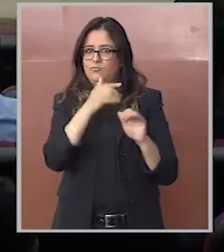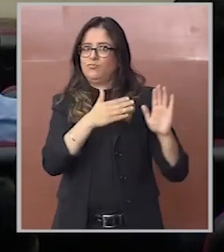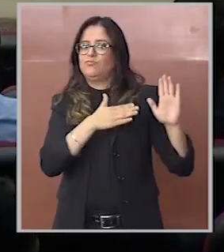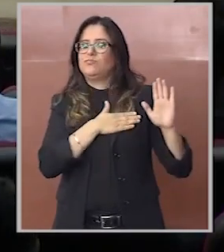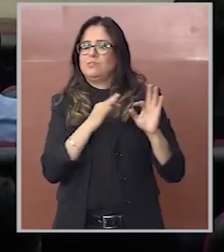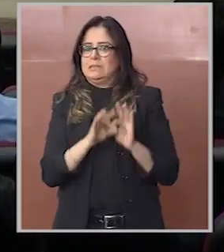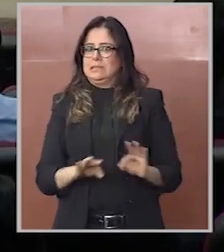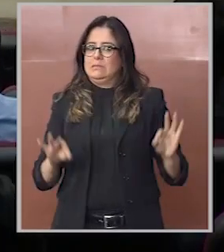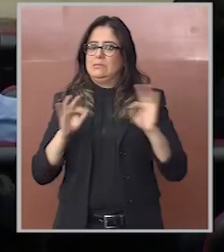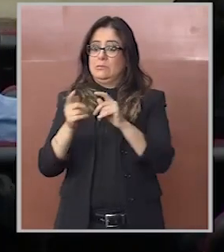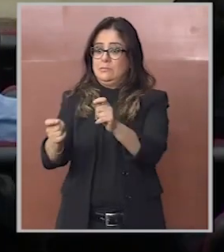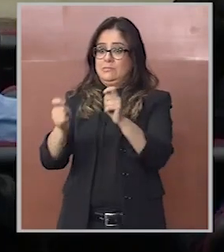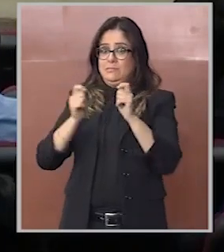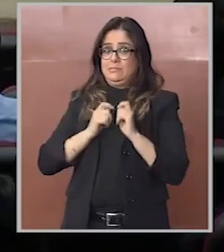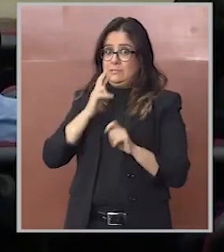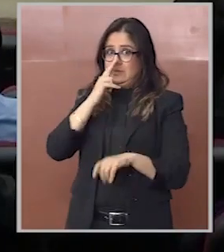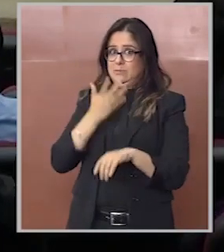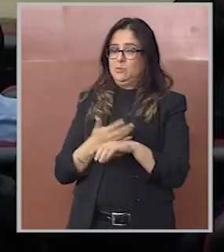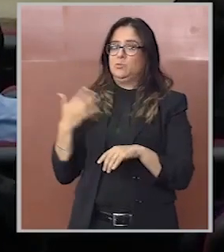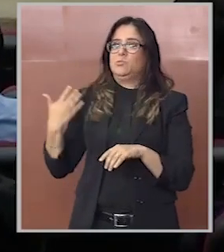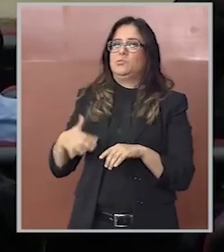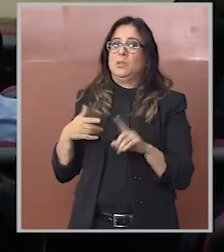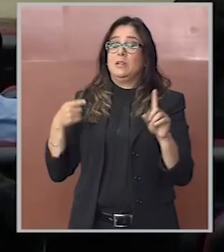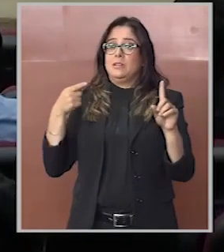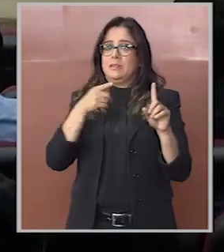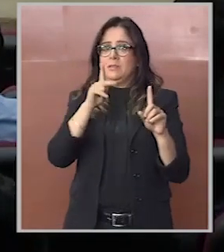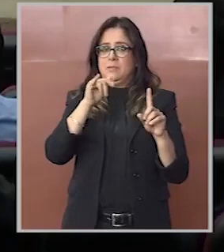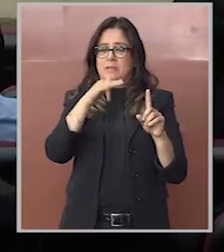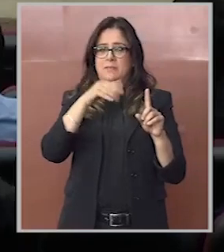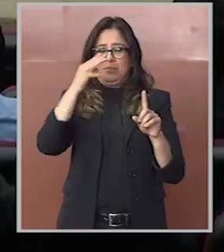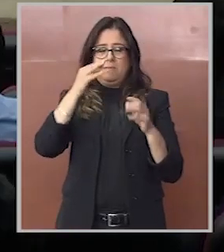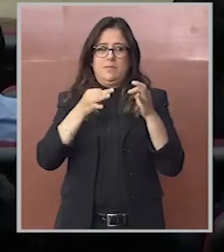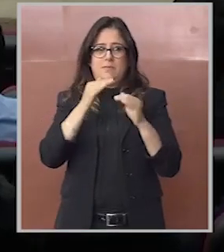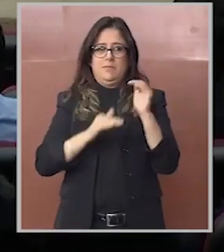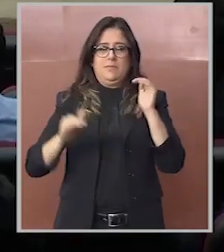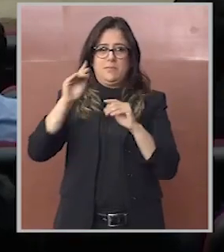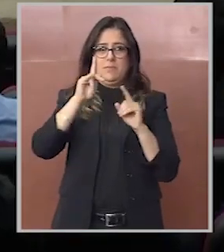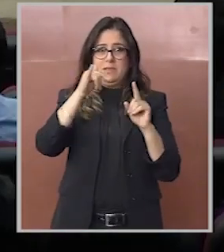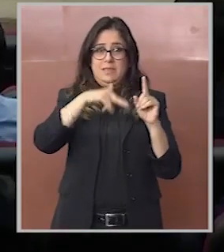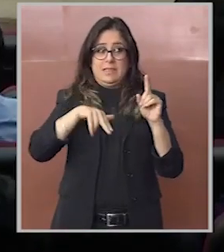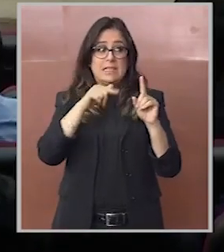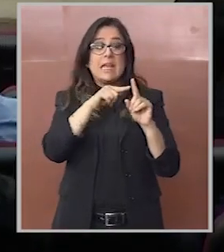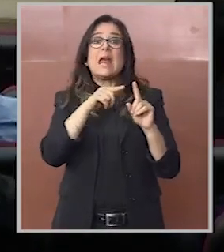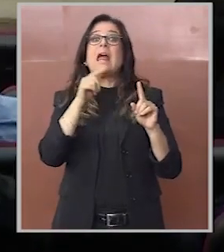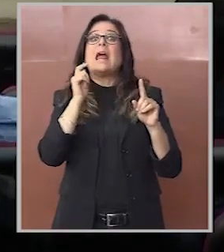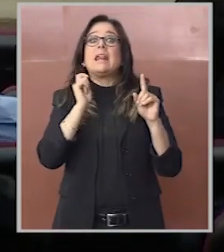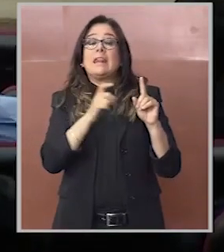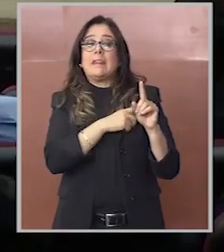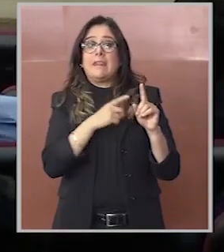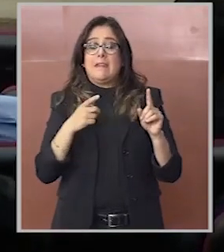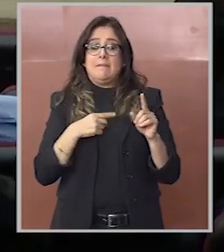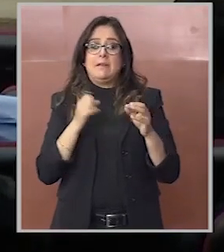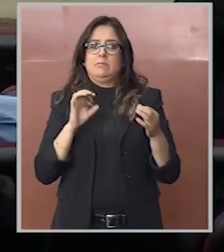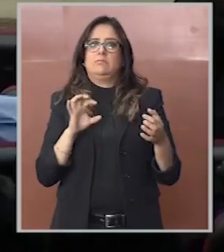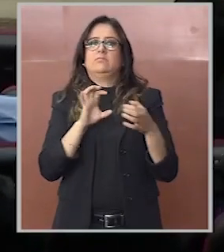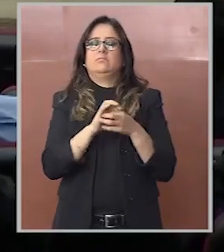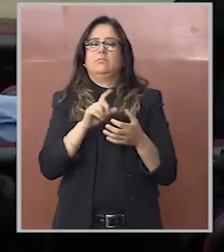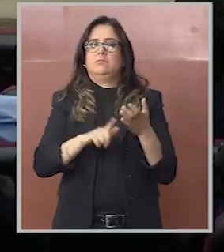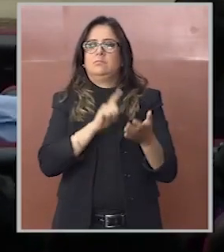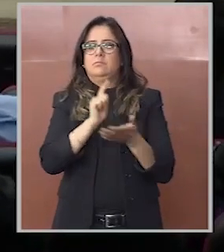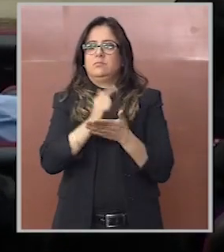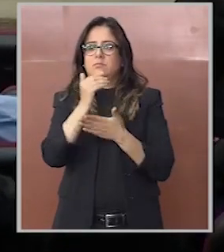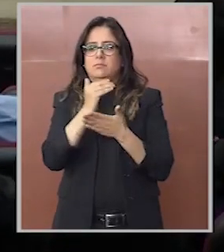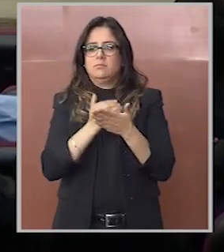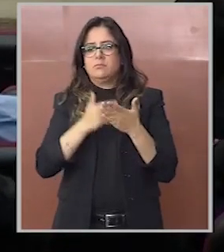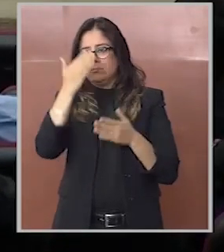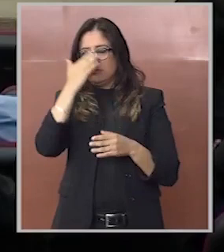sido el asumirnos como entes generadores de política pública el saber que podemos provocar cambios pero esos cambios tienen que basarse en evidencia